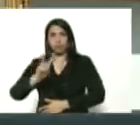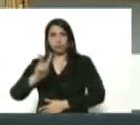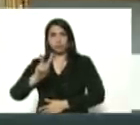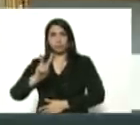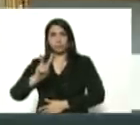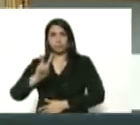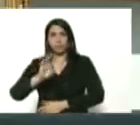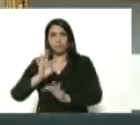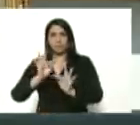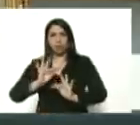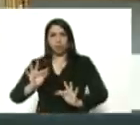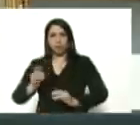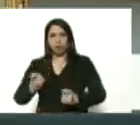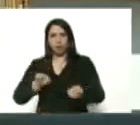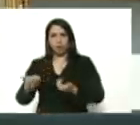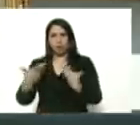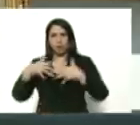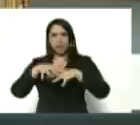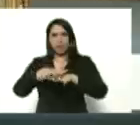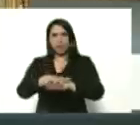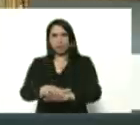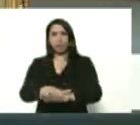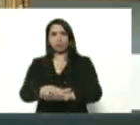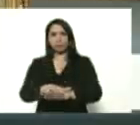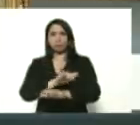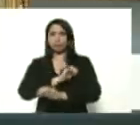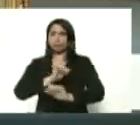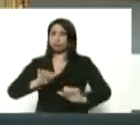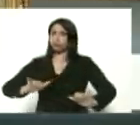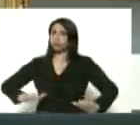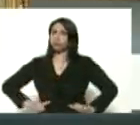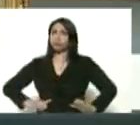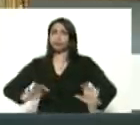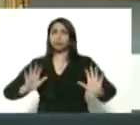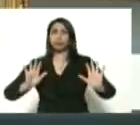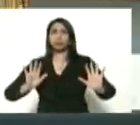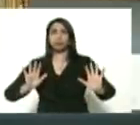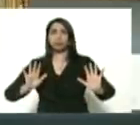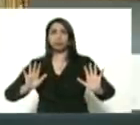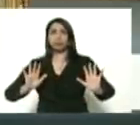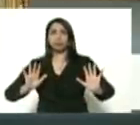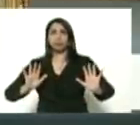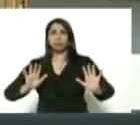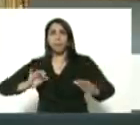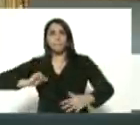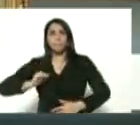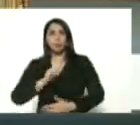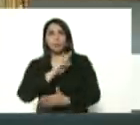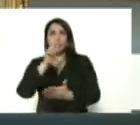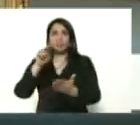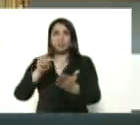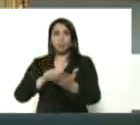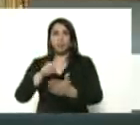De manera coordinada, las fuerzas de la Policía Nacional Bolivariana, del FAES,